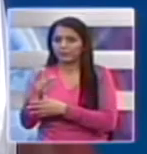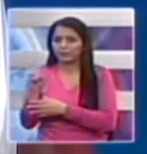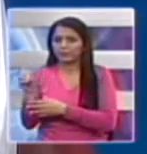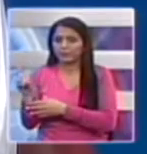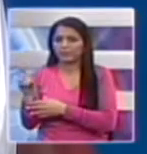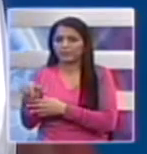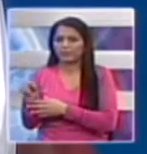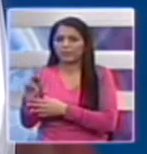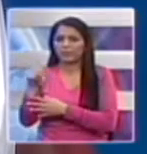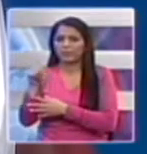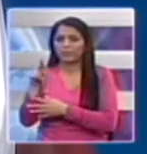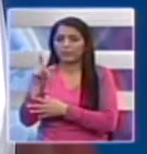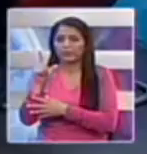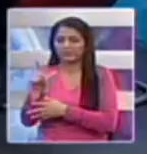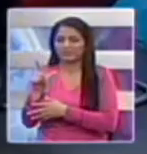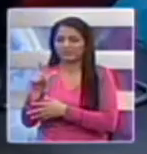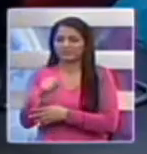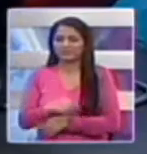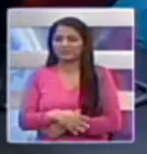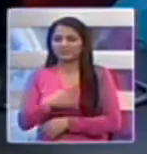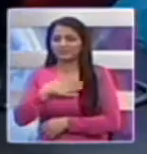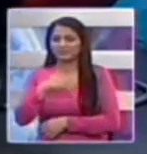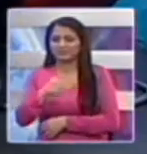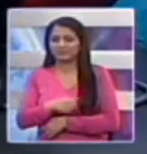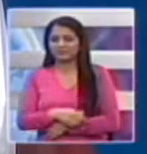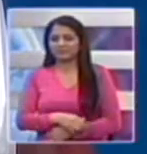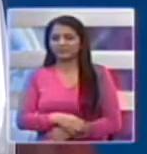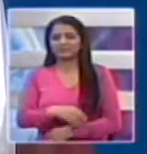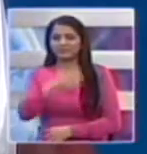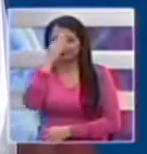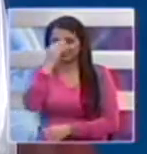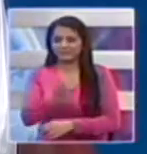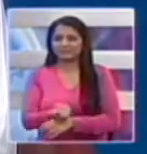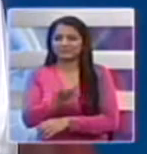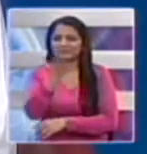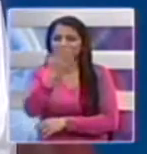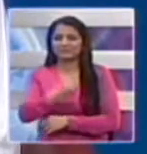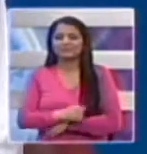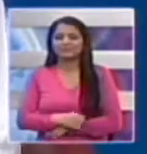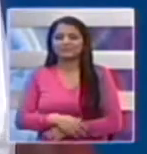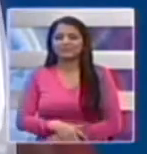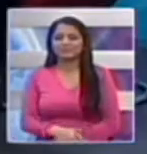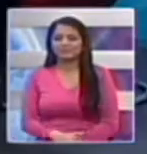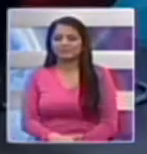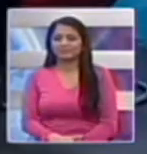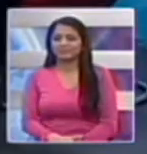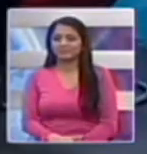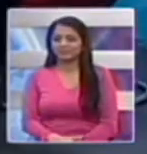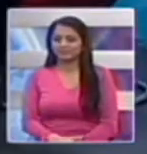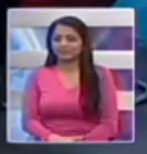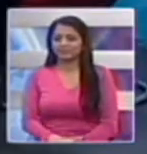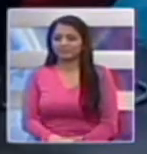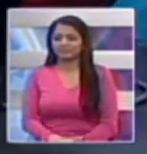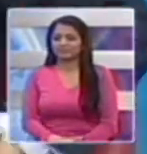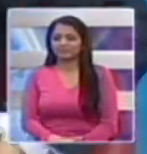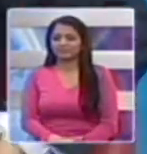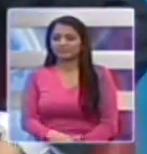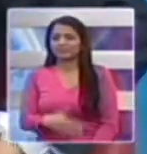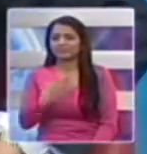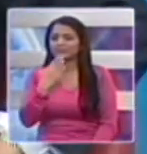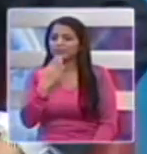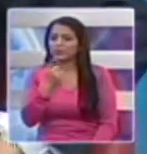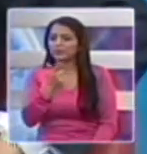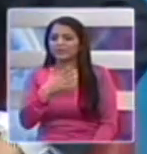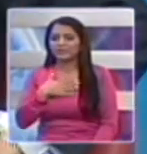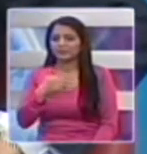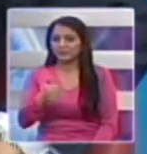con nosotros esta mañana. ¿Cómo le va, Paul? Buenos días. Don Javier, muy buenos días. Bienvenido. Amigos televidentes, buenos días. ¿Cómo anda su recorrido por el